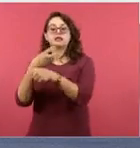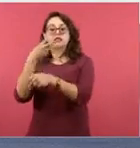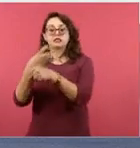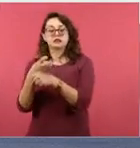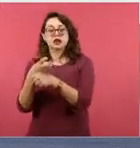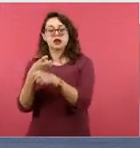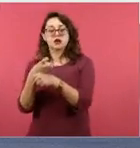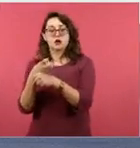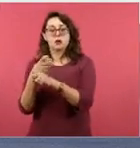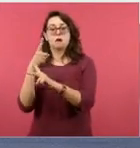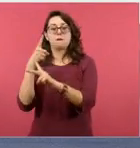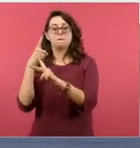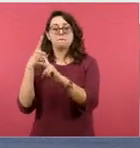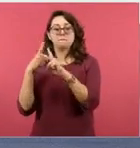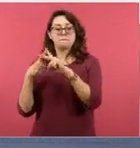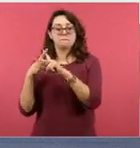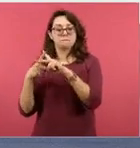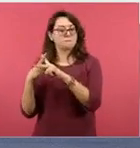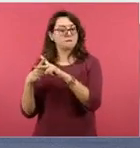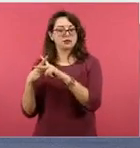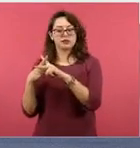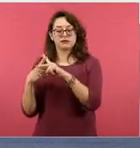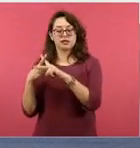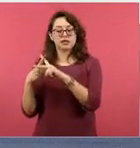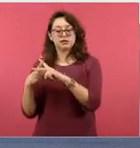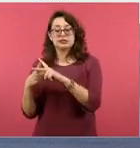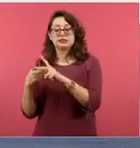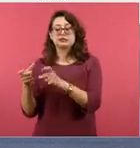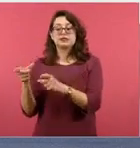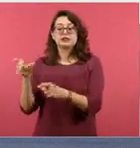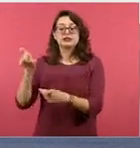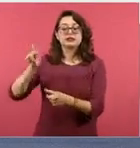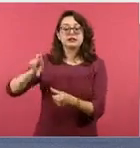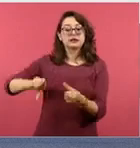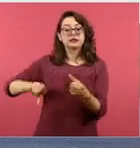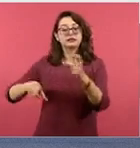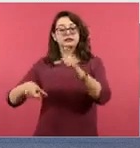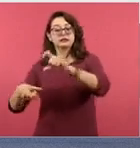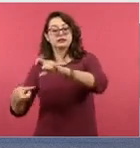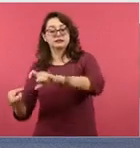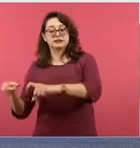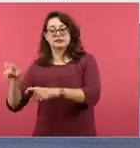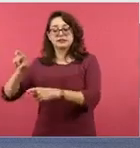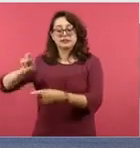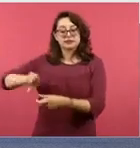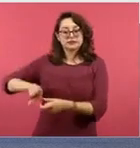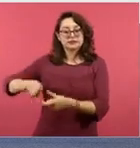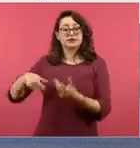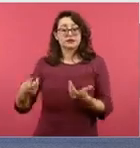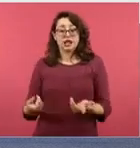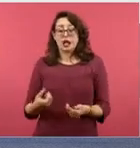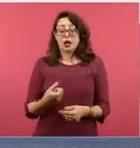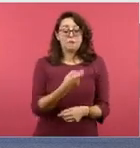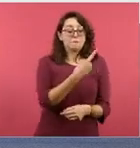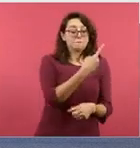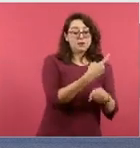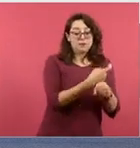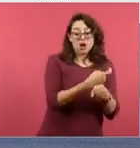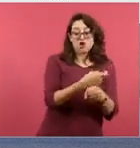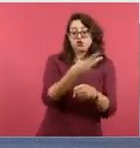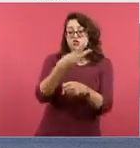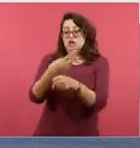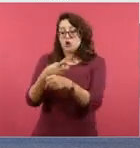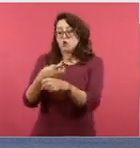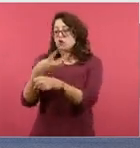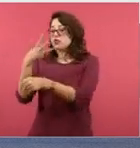siguiente, se sigue manteniendo matemáticas. Reitero, las matemáticas son transversales para los